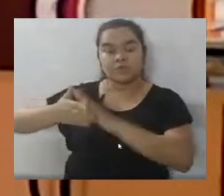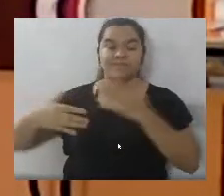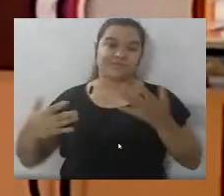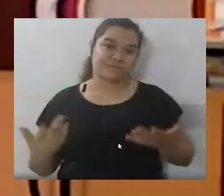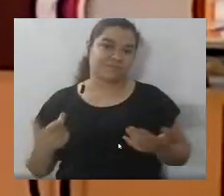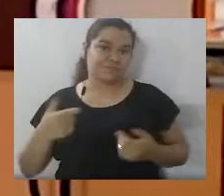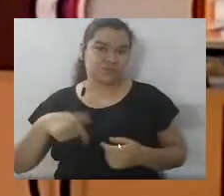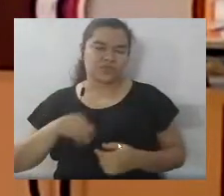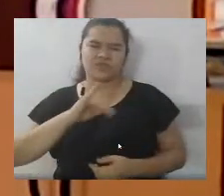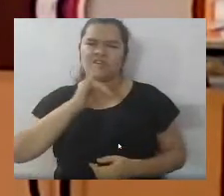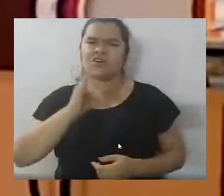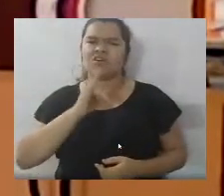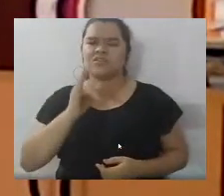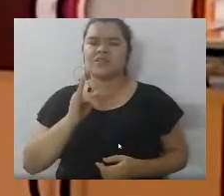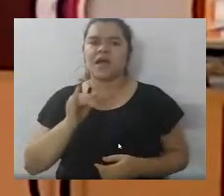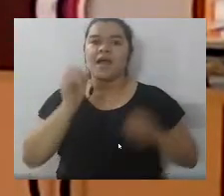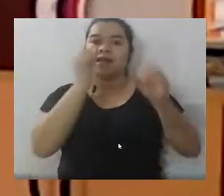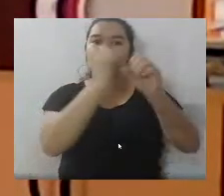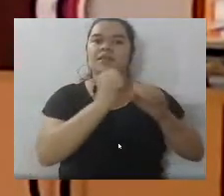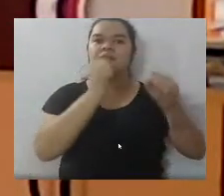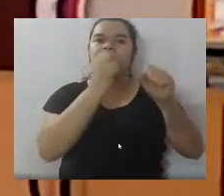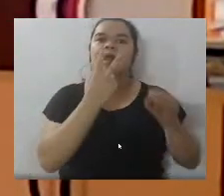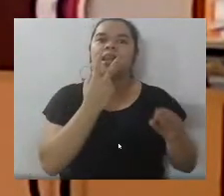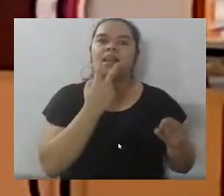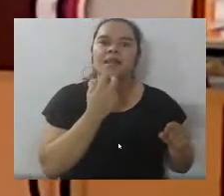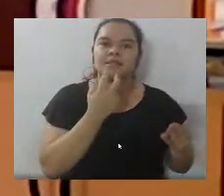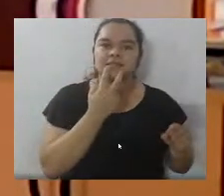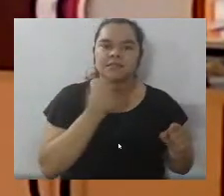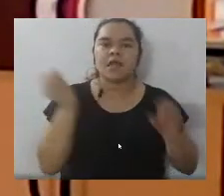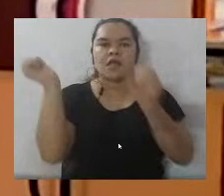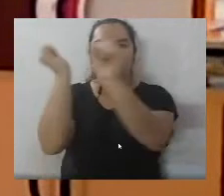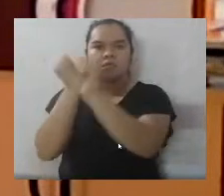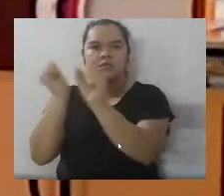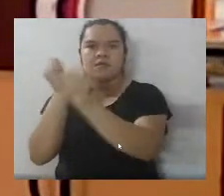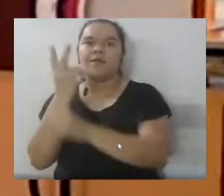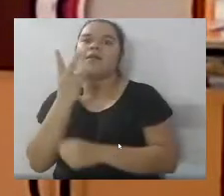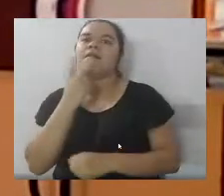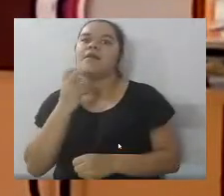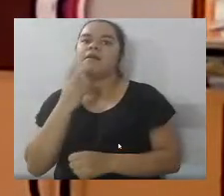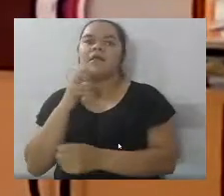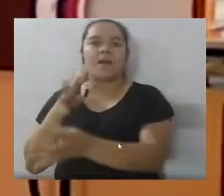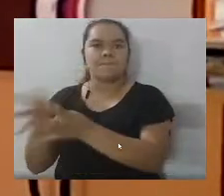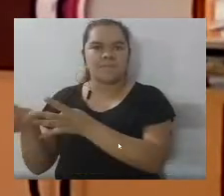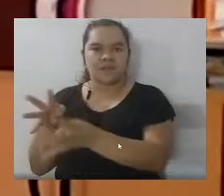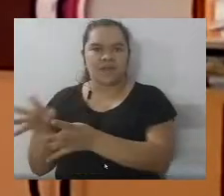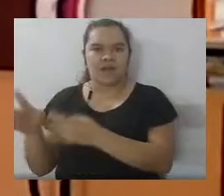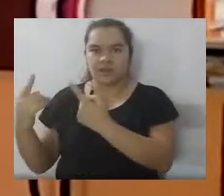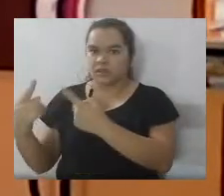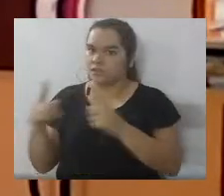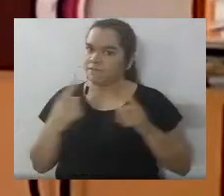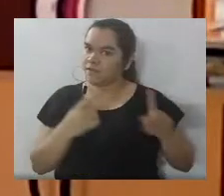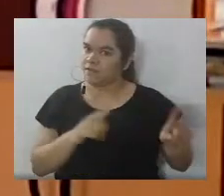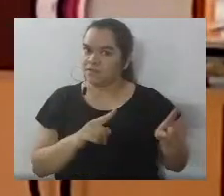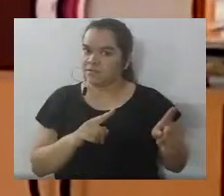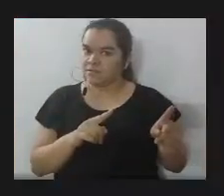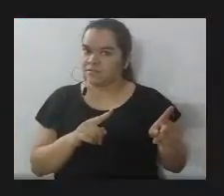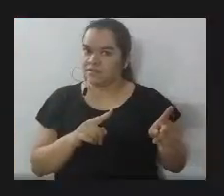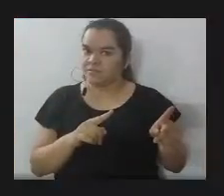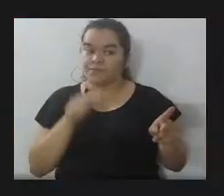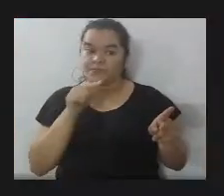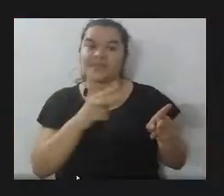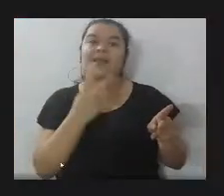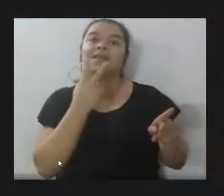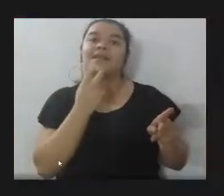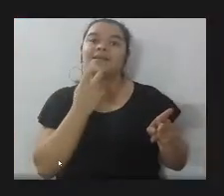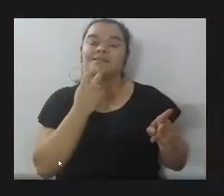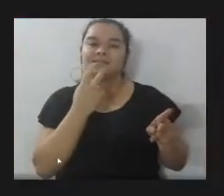por ahí ustedes se preguntan si estoy en ingeniería eléctrica o ingeniería electromecánica. Bien, ingeniería eléctrica no le pone un límite